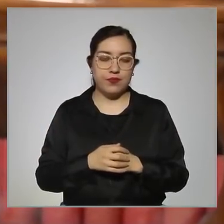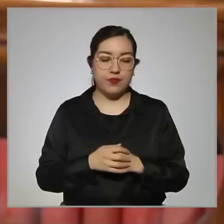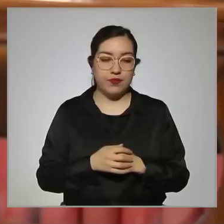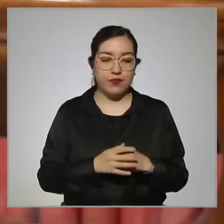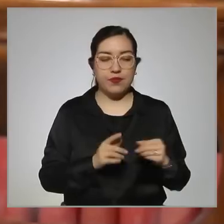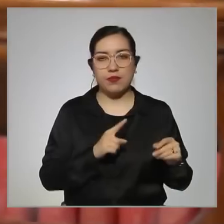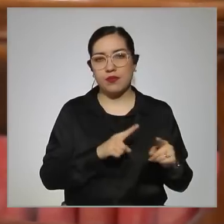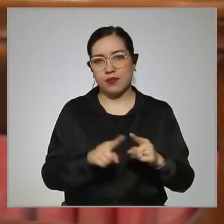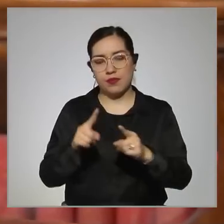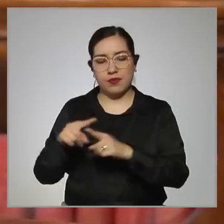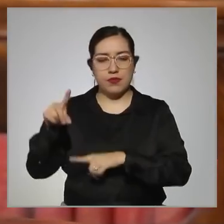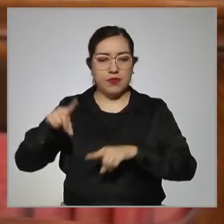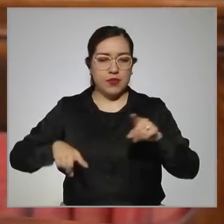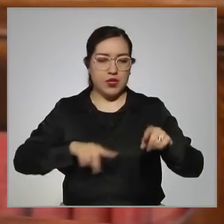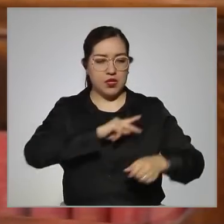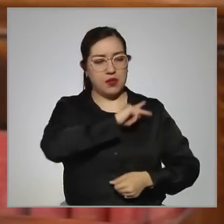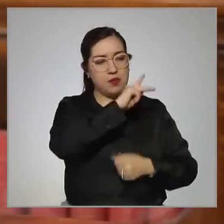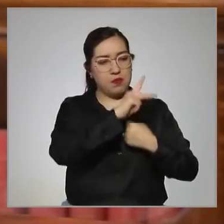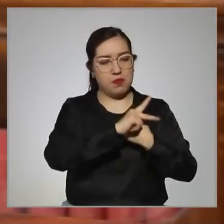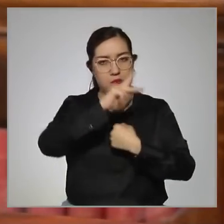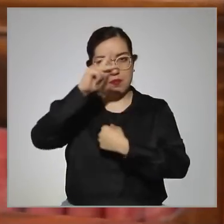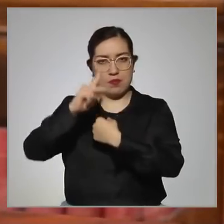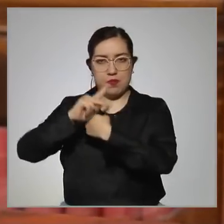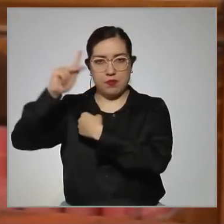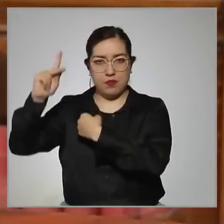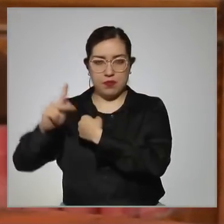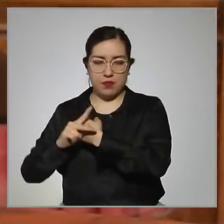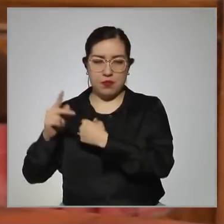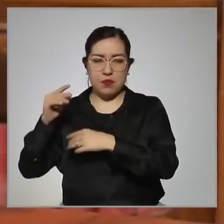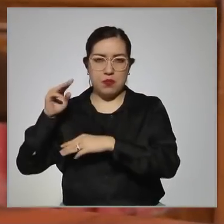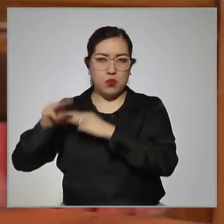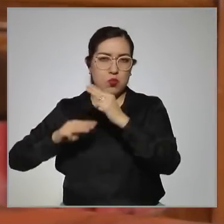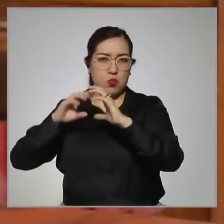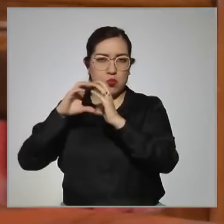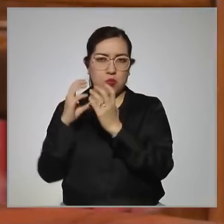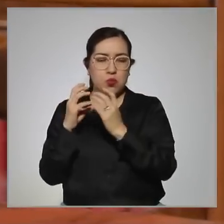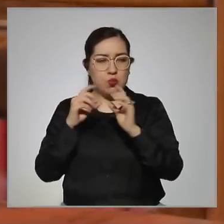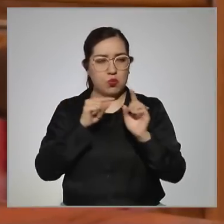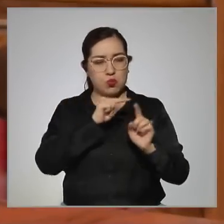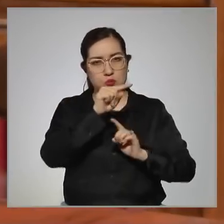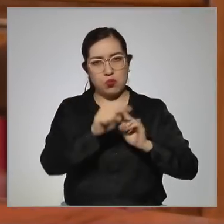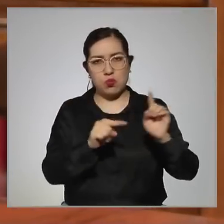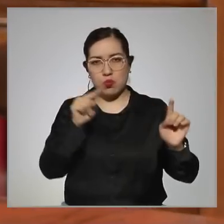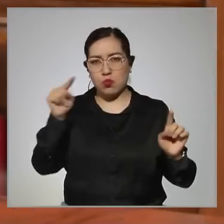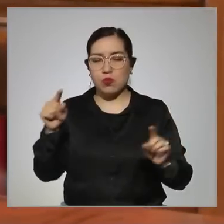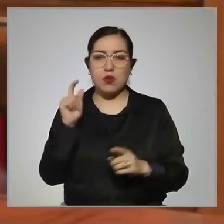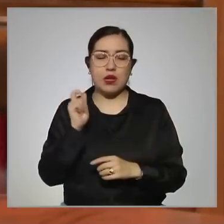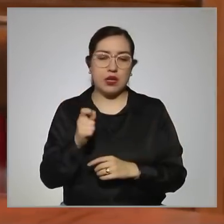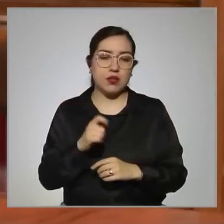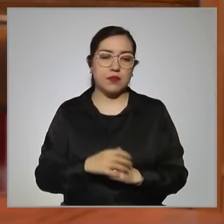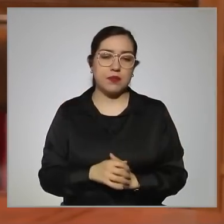diferentes latitudes o diferentes lugares del mundo tiene que ver precisamente con